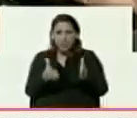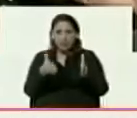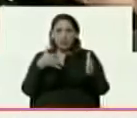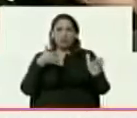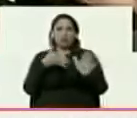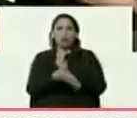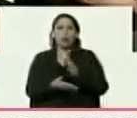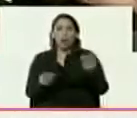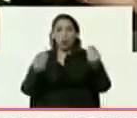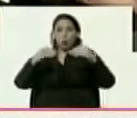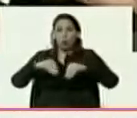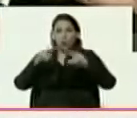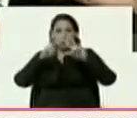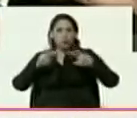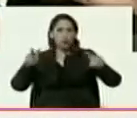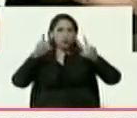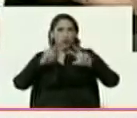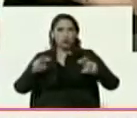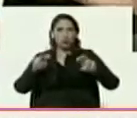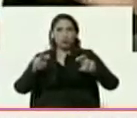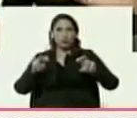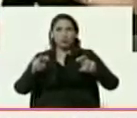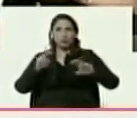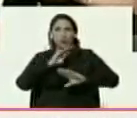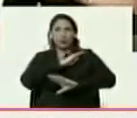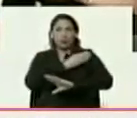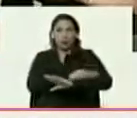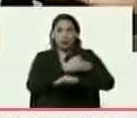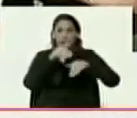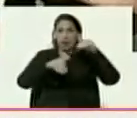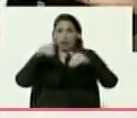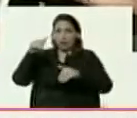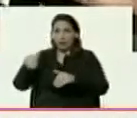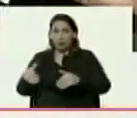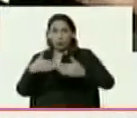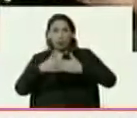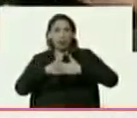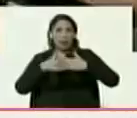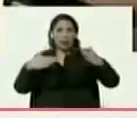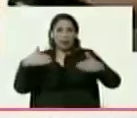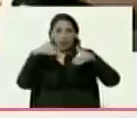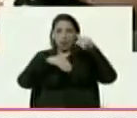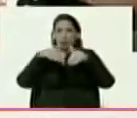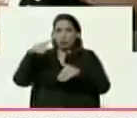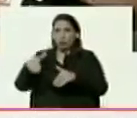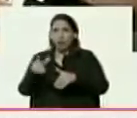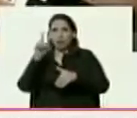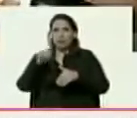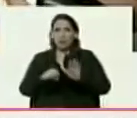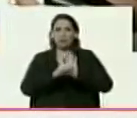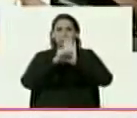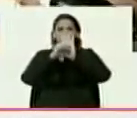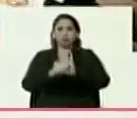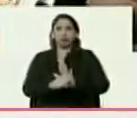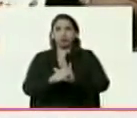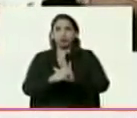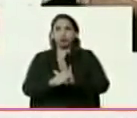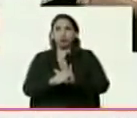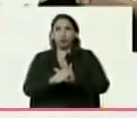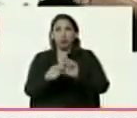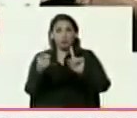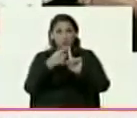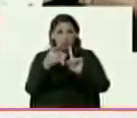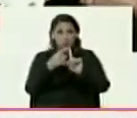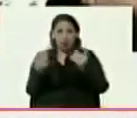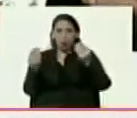al acuerdo de revisión del poder electoral, las garantías electorales y la representación proporcional, que es uno de los